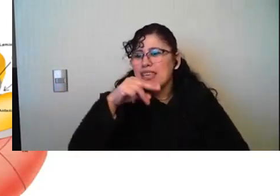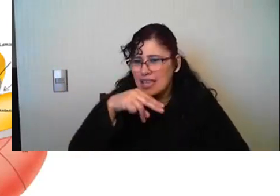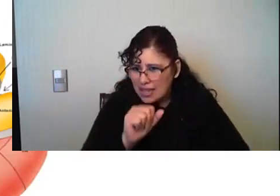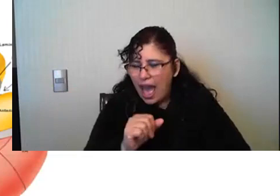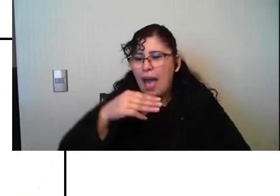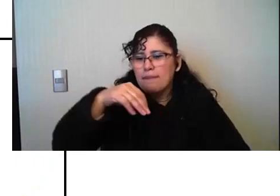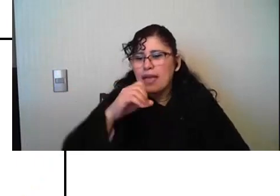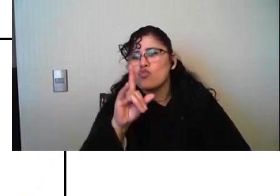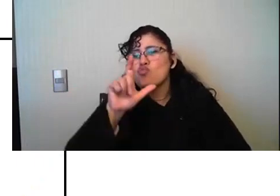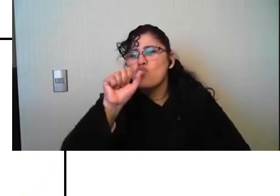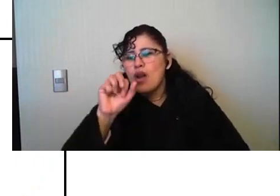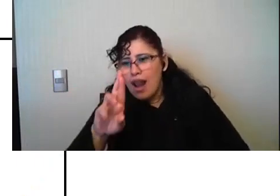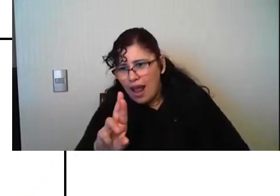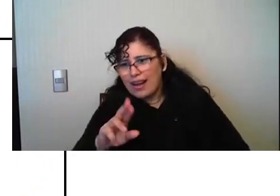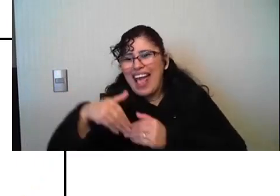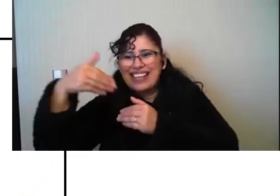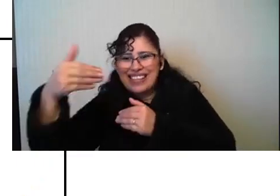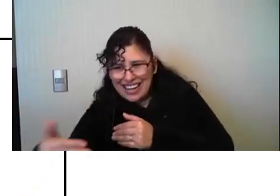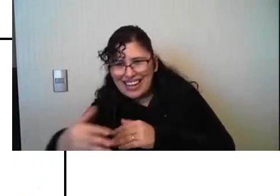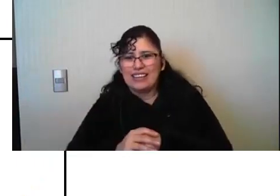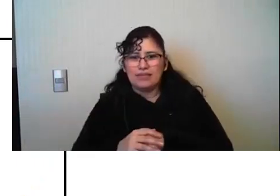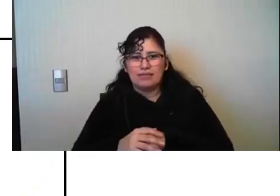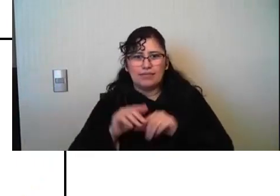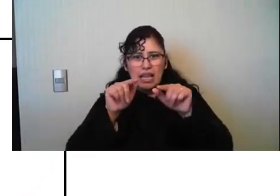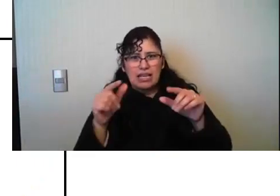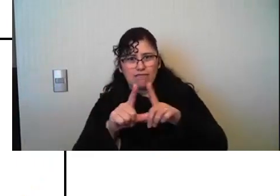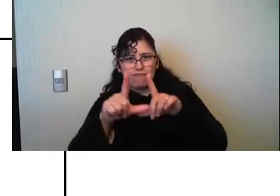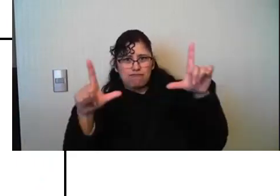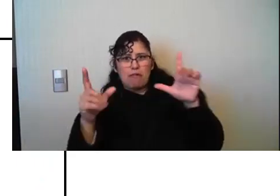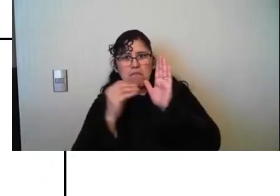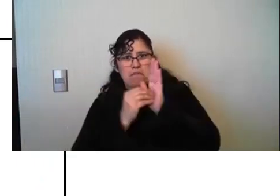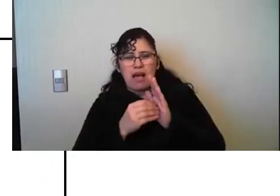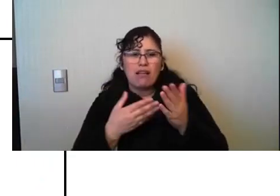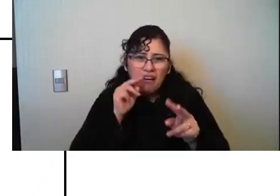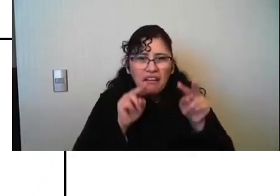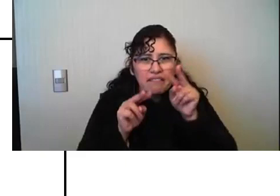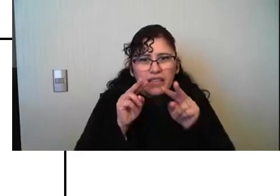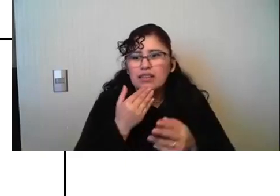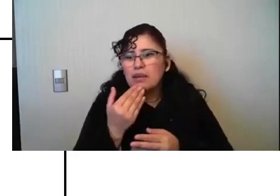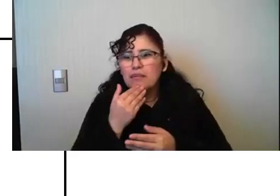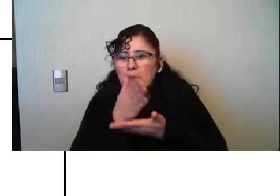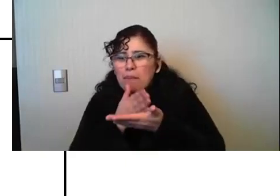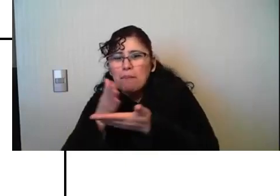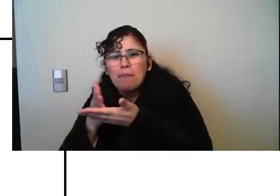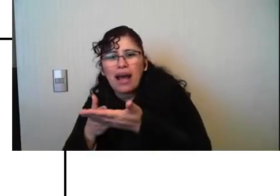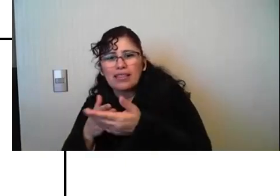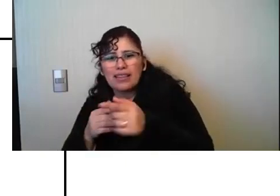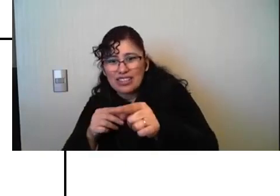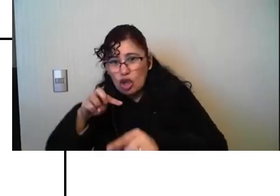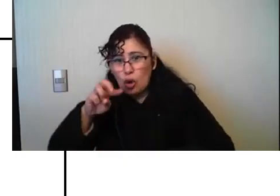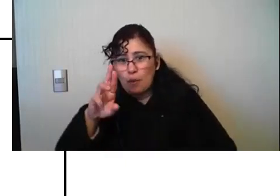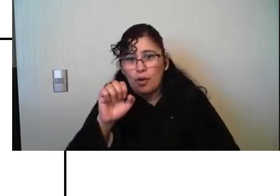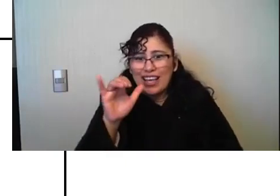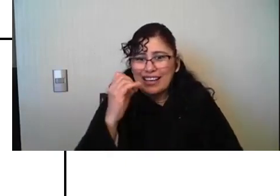tálamo. Bueno, ahí tienen un poco más ampliada la posición, esta es la proyección, ¿cierto?